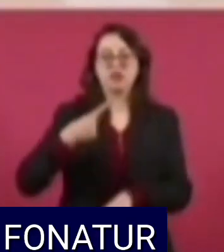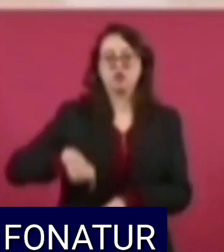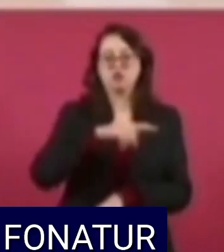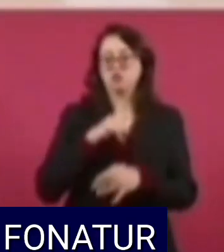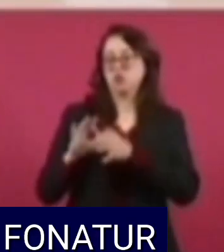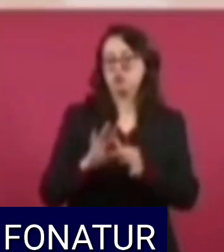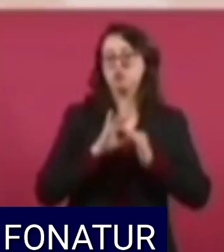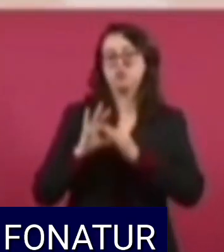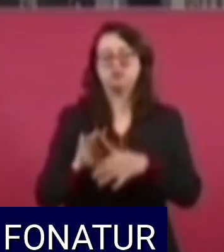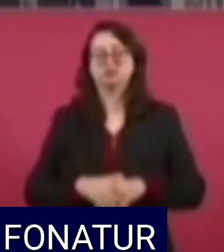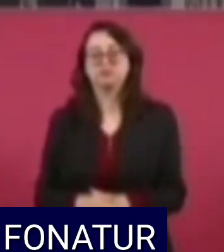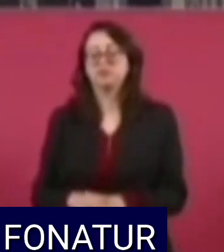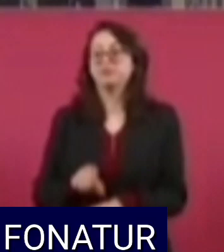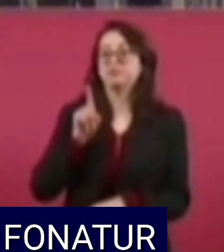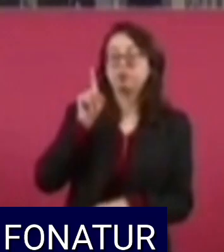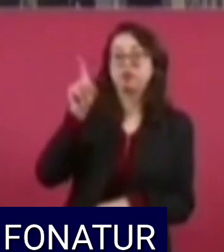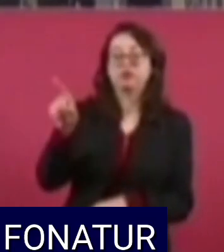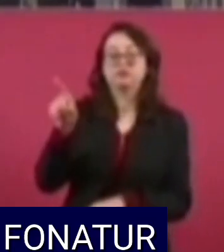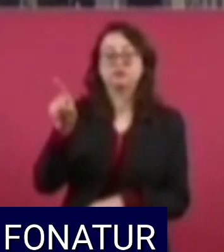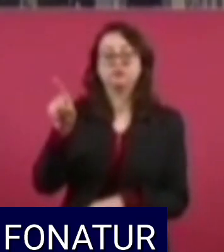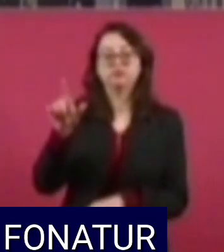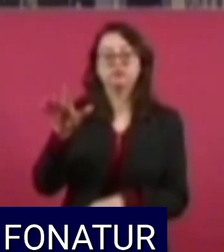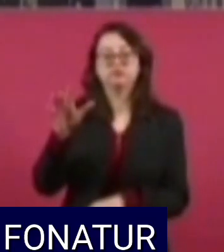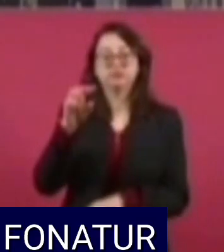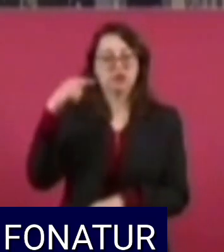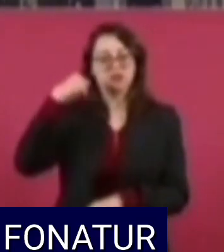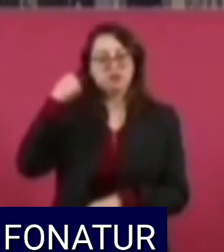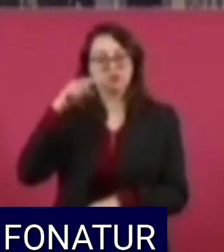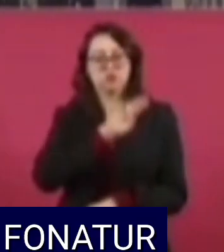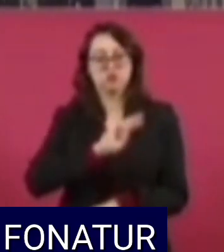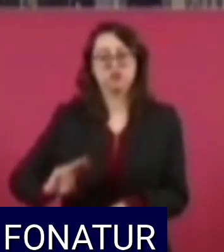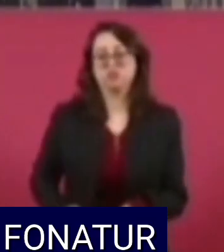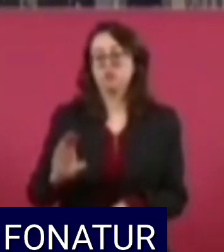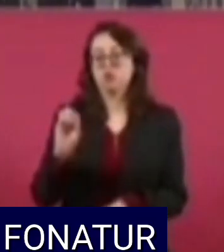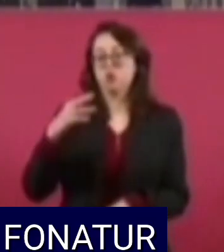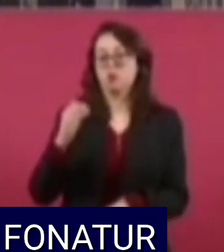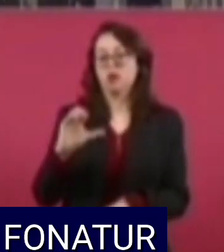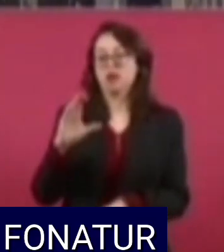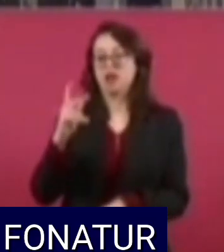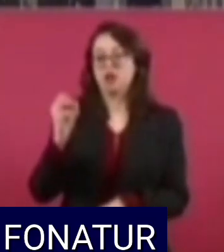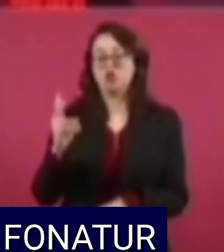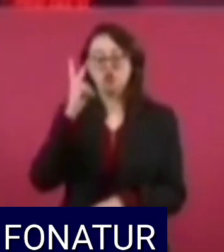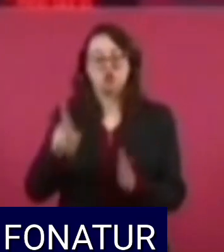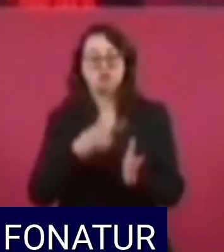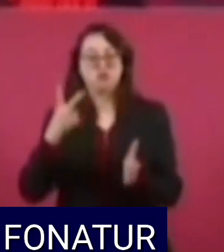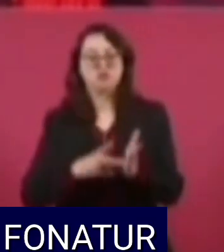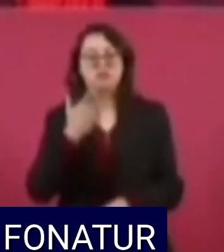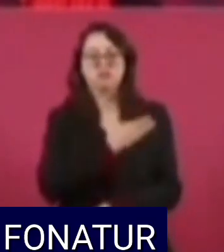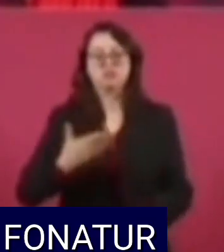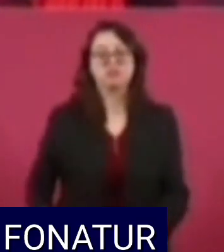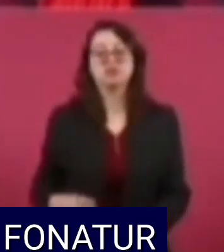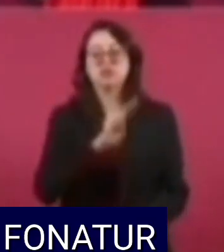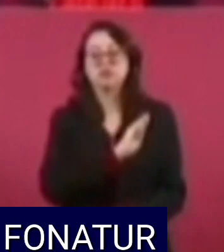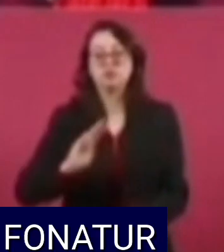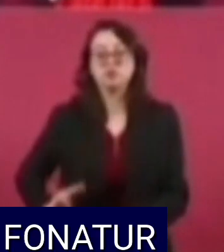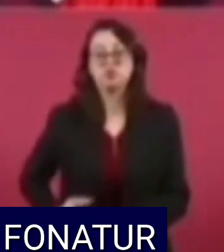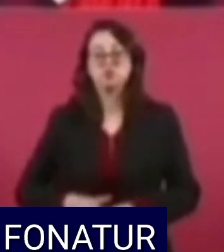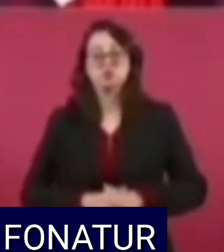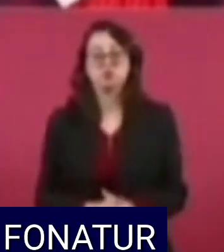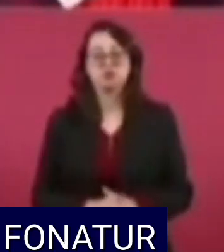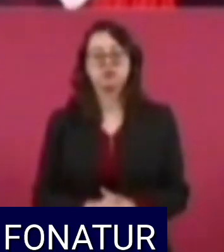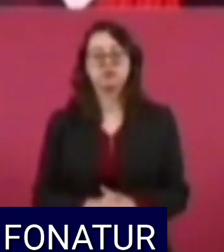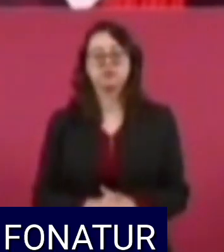veces presidente municipal de Comalcalco. En una ocasión, cuando hace